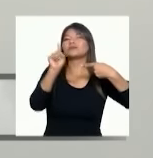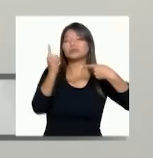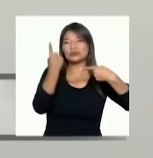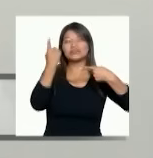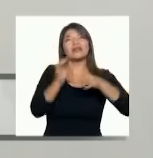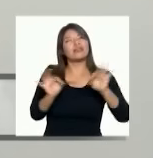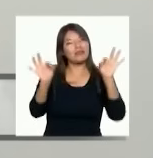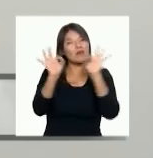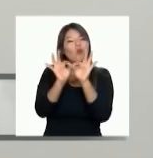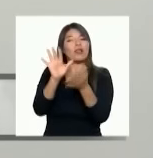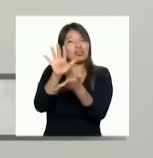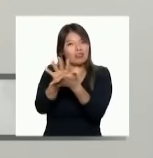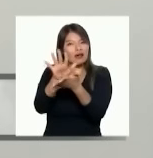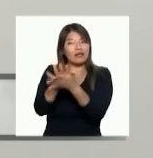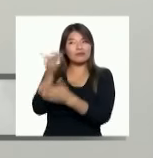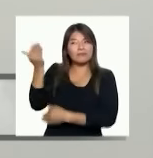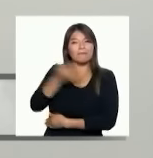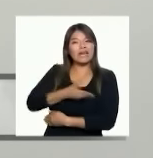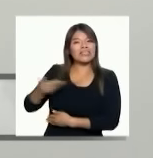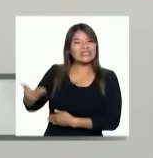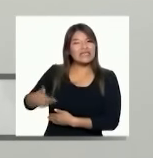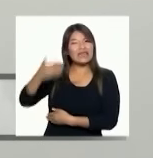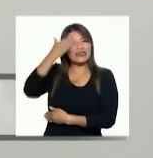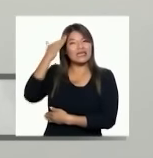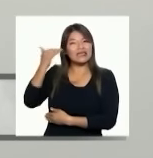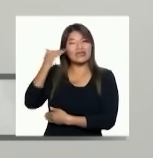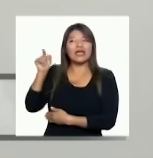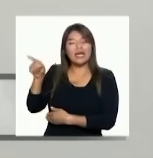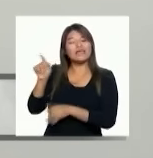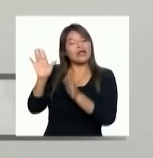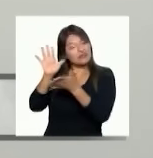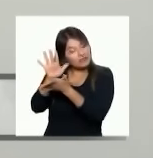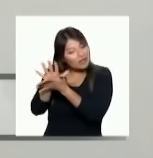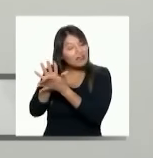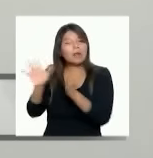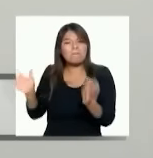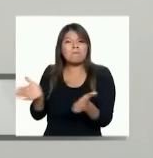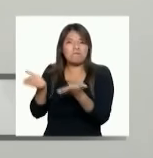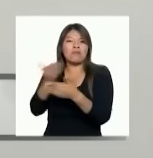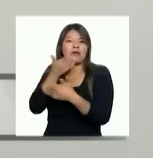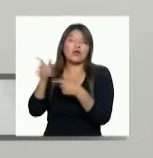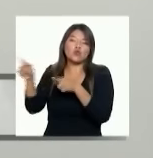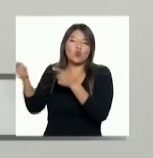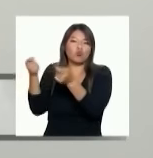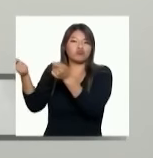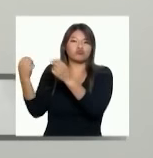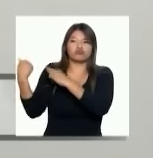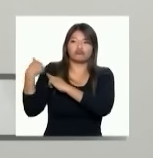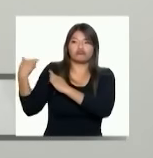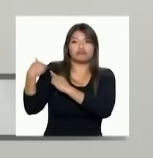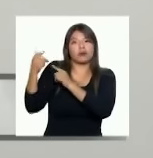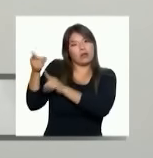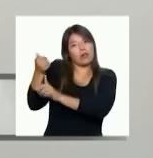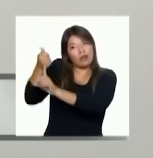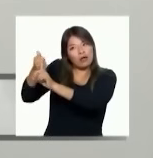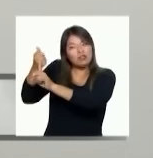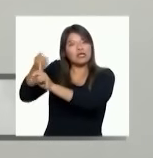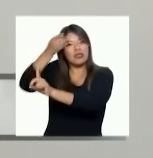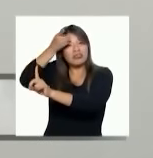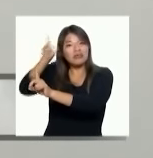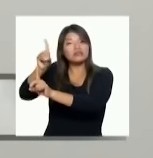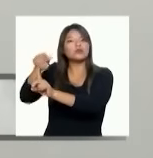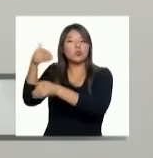Mira, la mentira tiene patas cortas, ¿no? Entonces, el tratar de ocultar y de mentir,